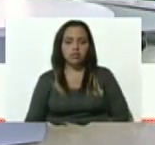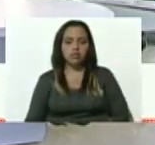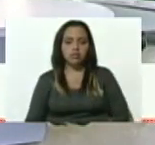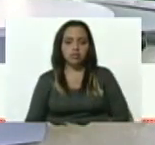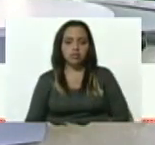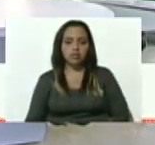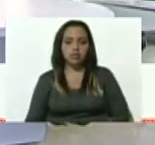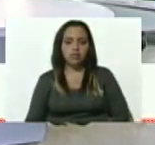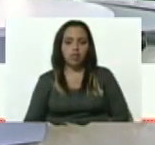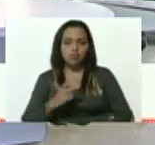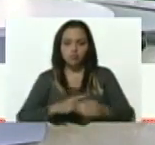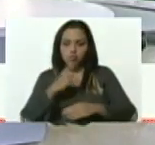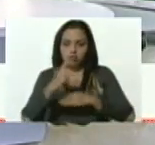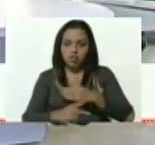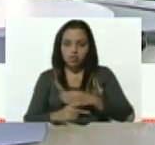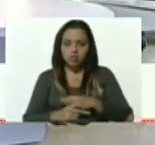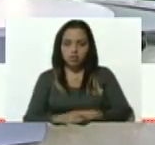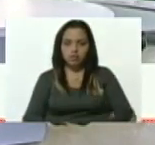El proyecto